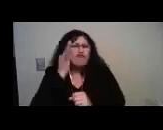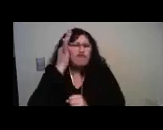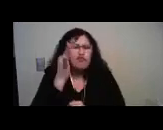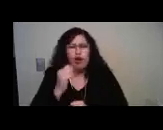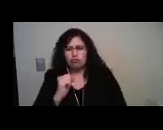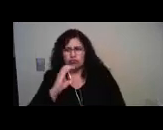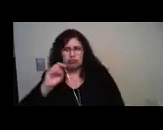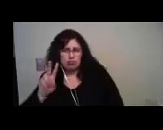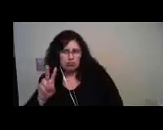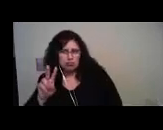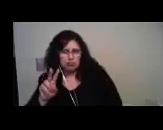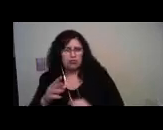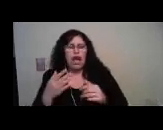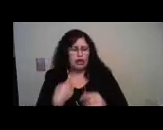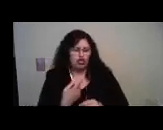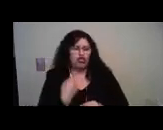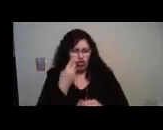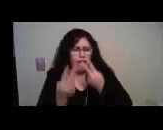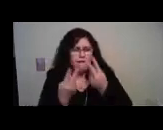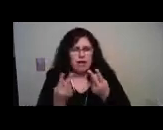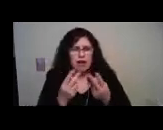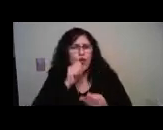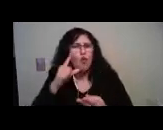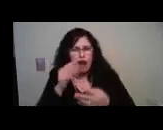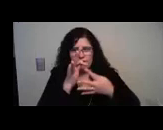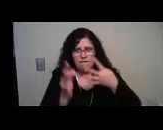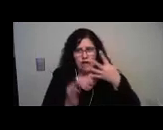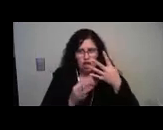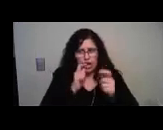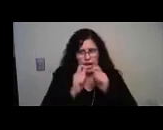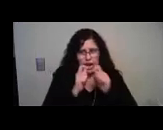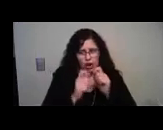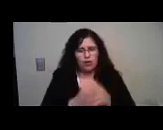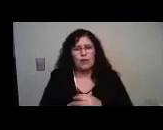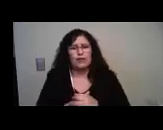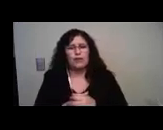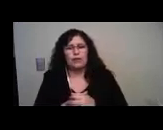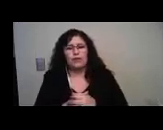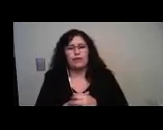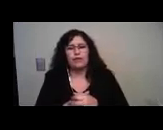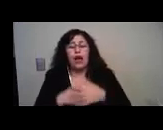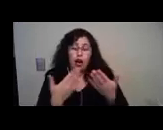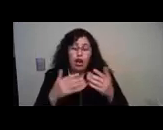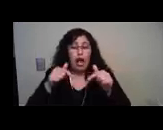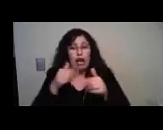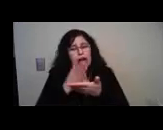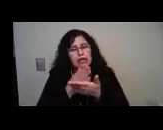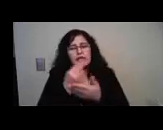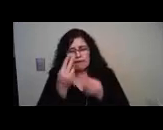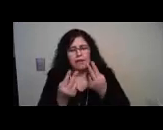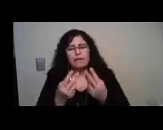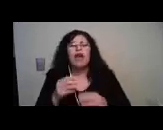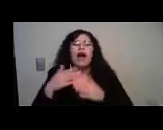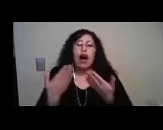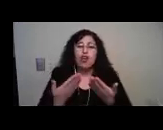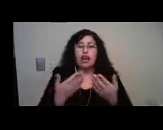lo que vamos a ver también dentro de esta tarde, ¿ya? Y en general, los accidentes isquémicos